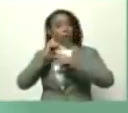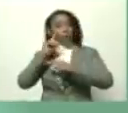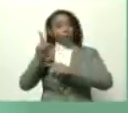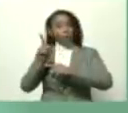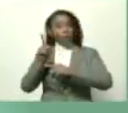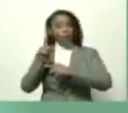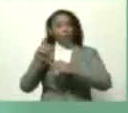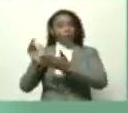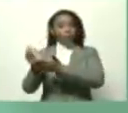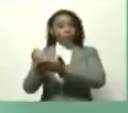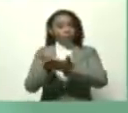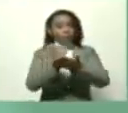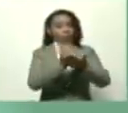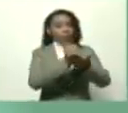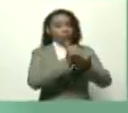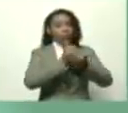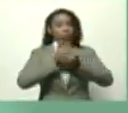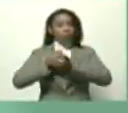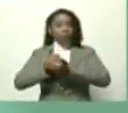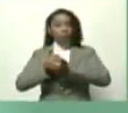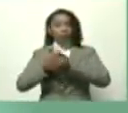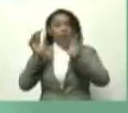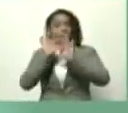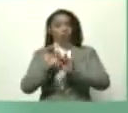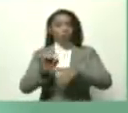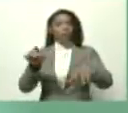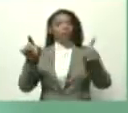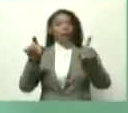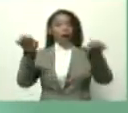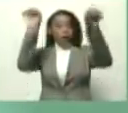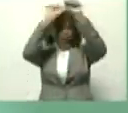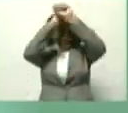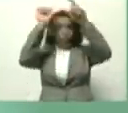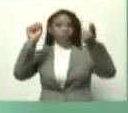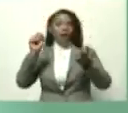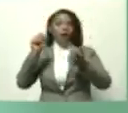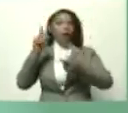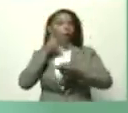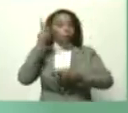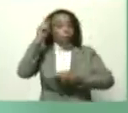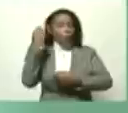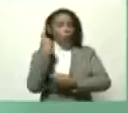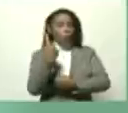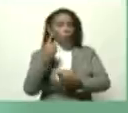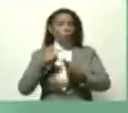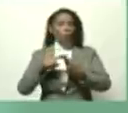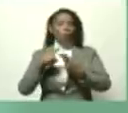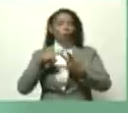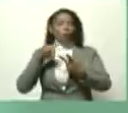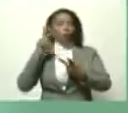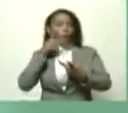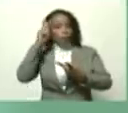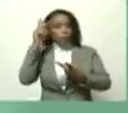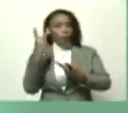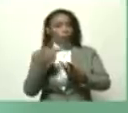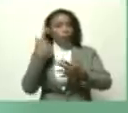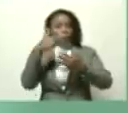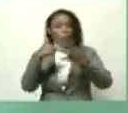en las operaciones la India, en las operaciones Guaycaipuro 1, Guaycaipuro 2, etc.